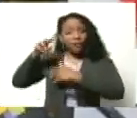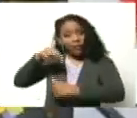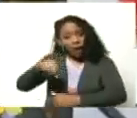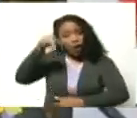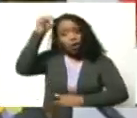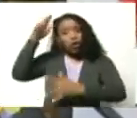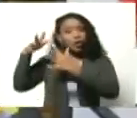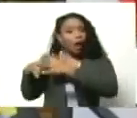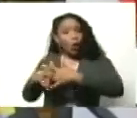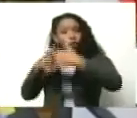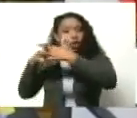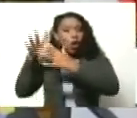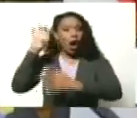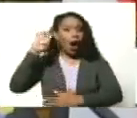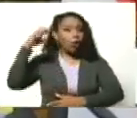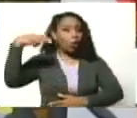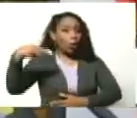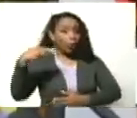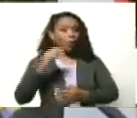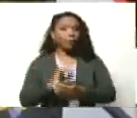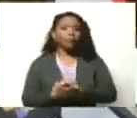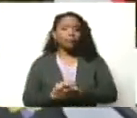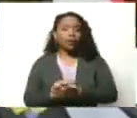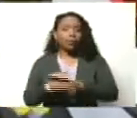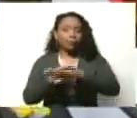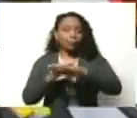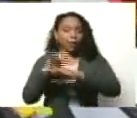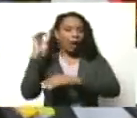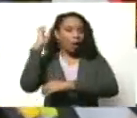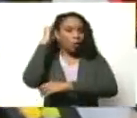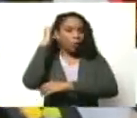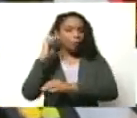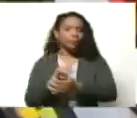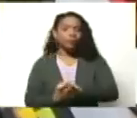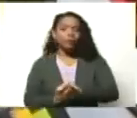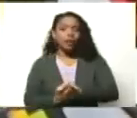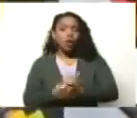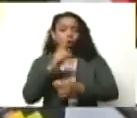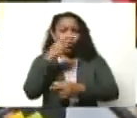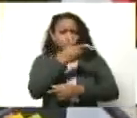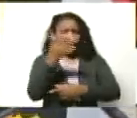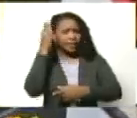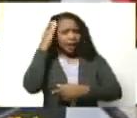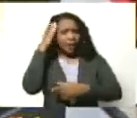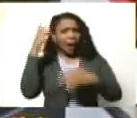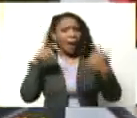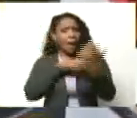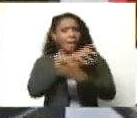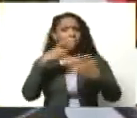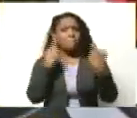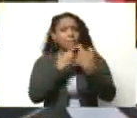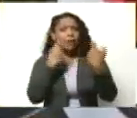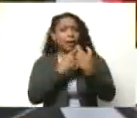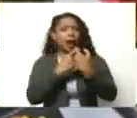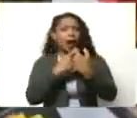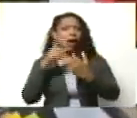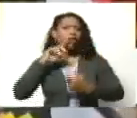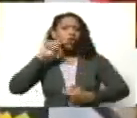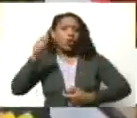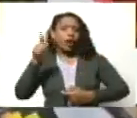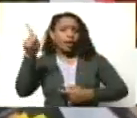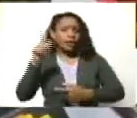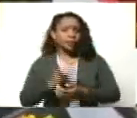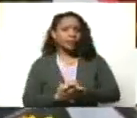los Estados Unidos. Fíjate tú con el conflicto de Ucrania, cómo Europa ha echado a un lado y